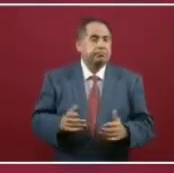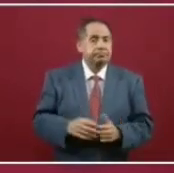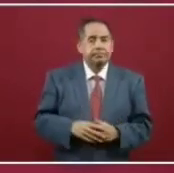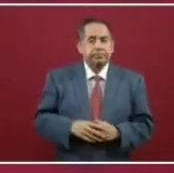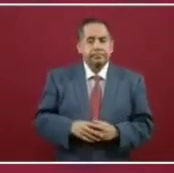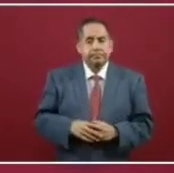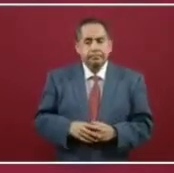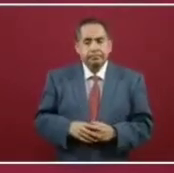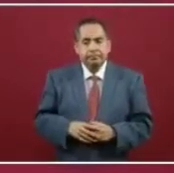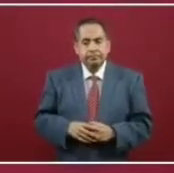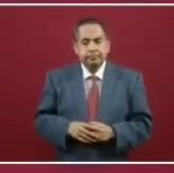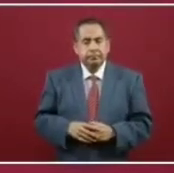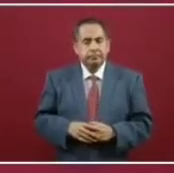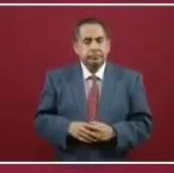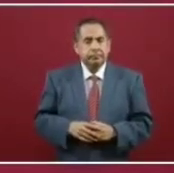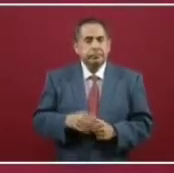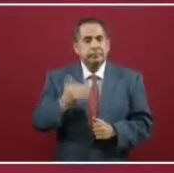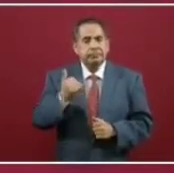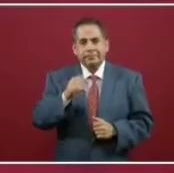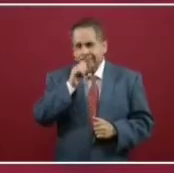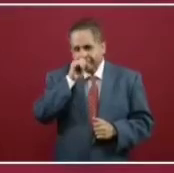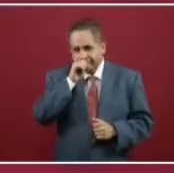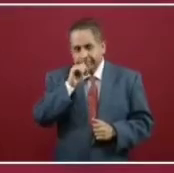esta tendencia